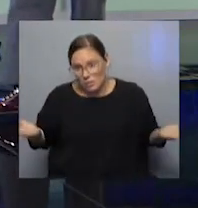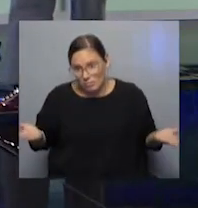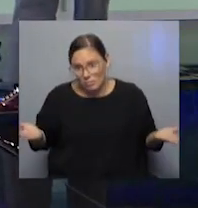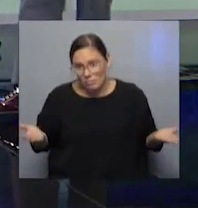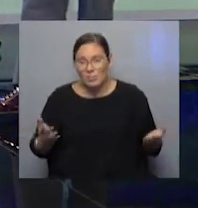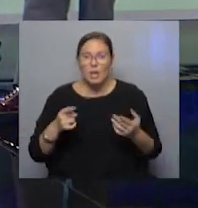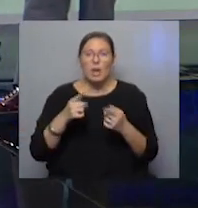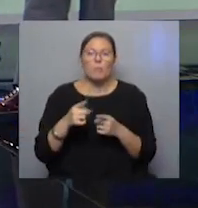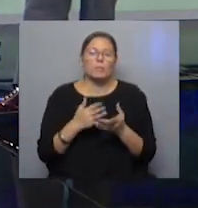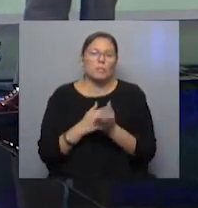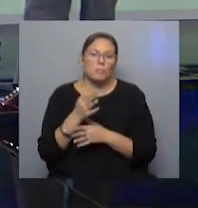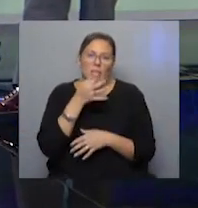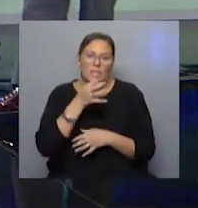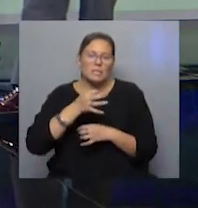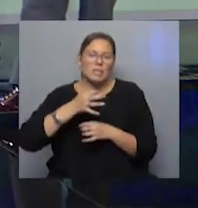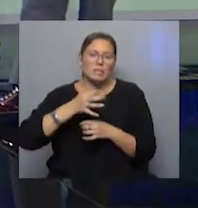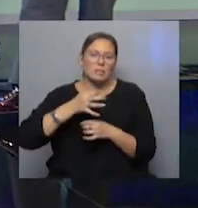Claro. Porque vos siempre decías, ¿no? Que era como